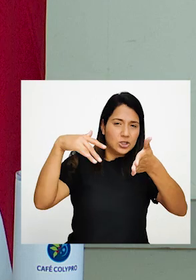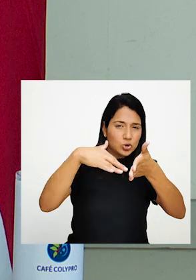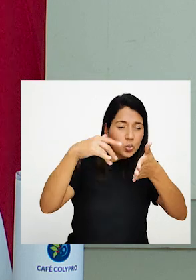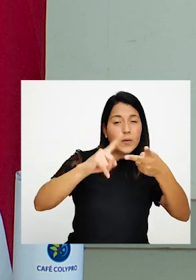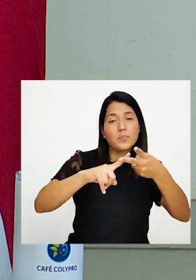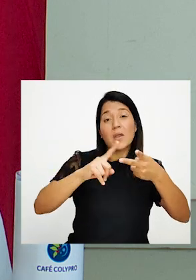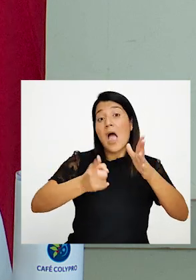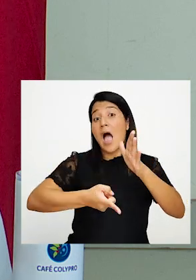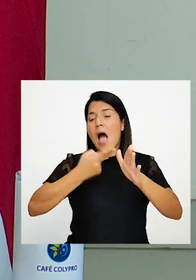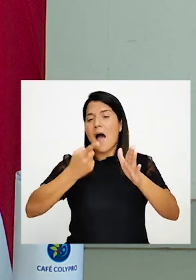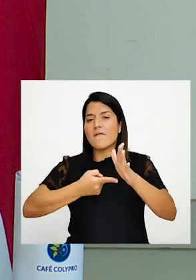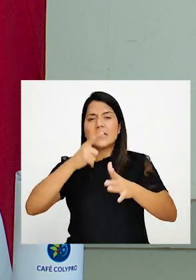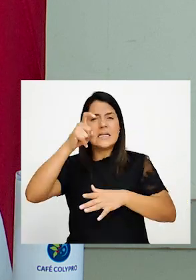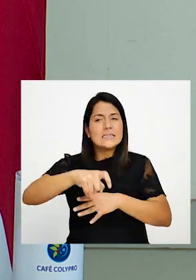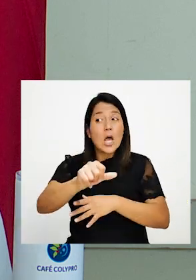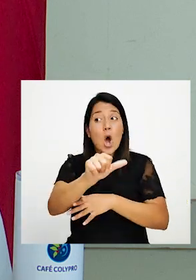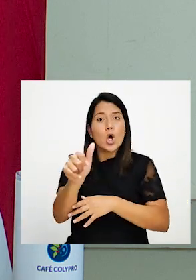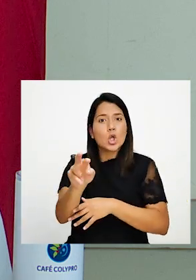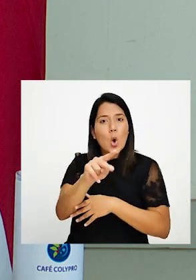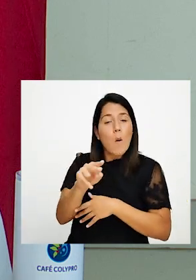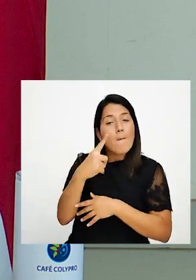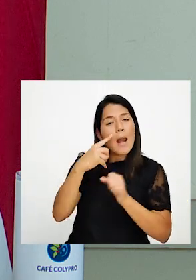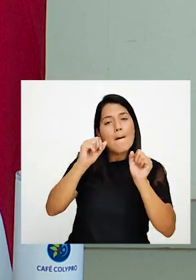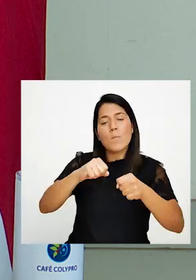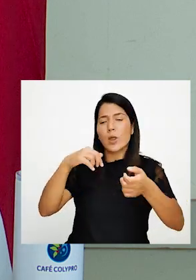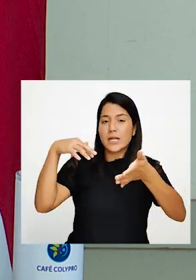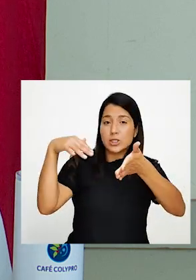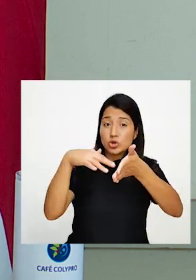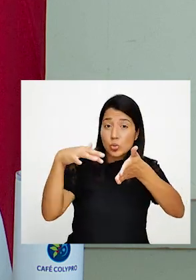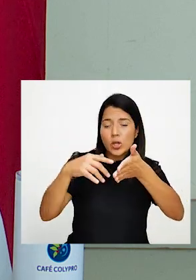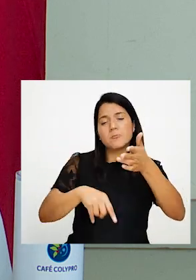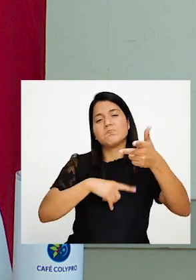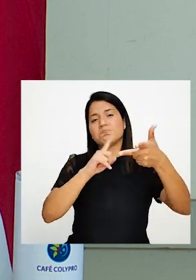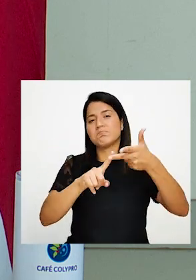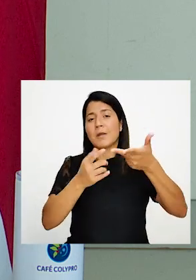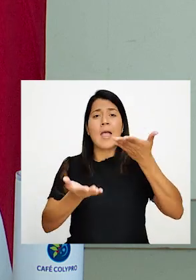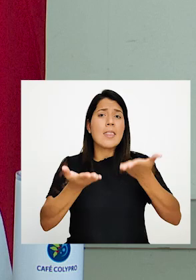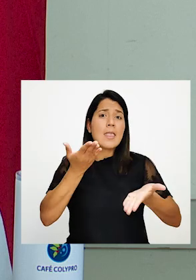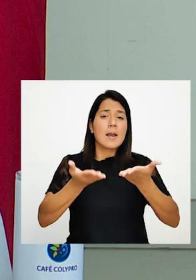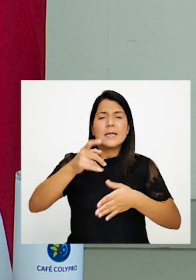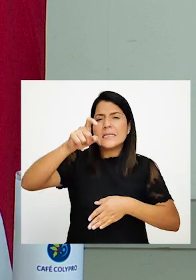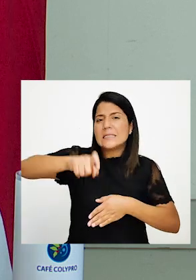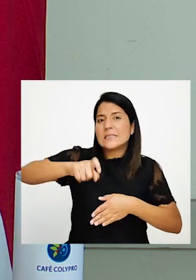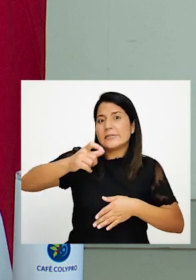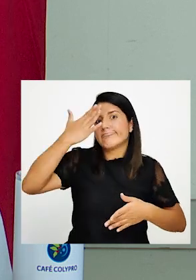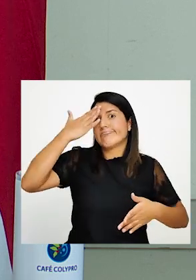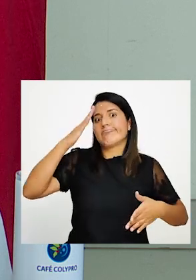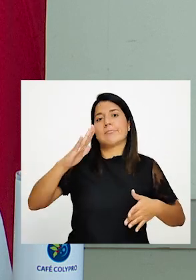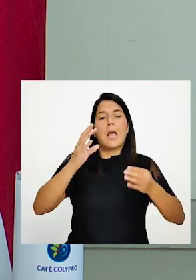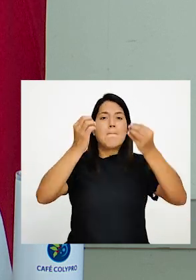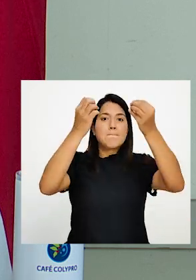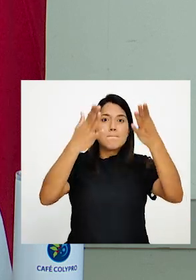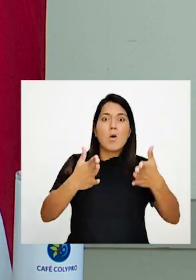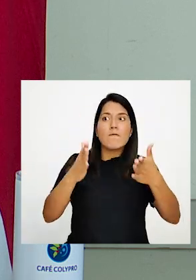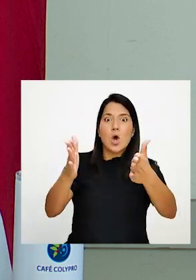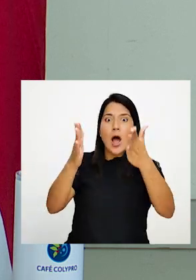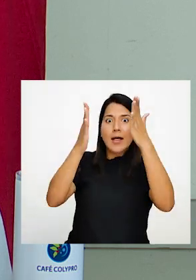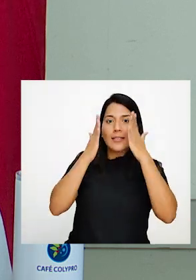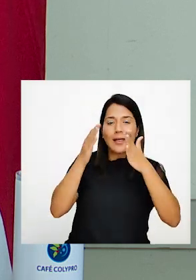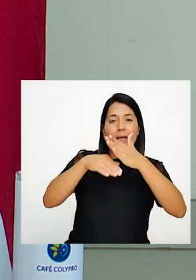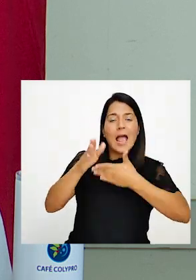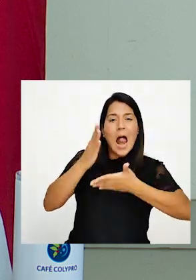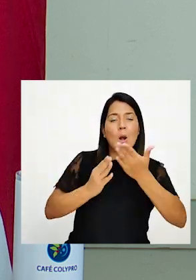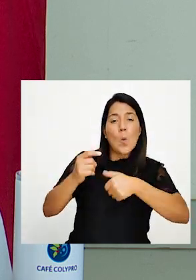vez necesite a un compañerito para poder estudiar, tal vez necesite, qué sé yo, que el profesor lo atienda en